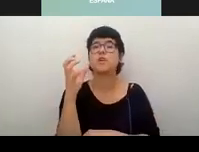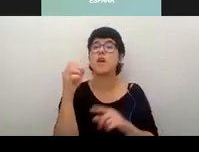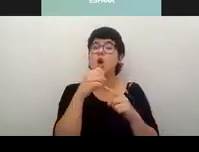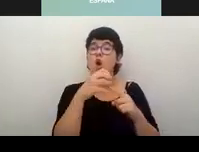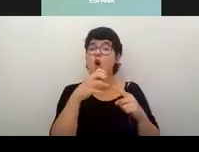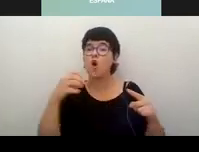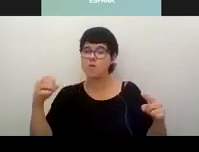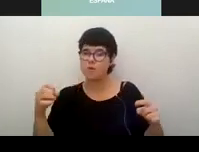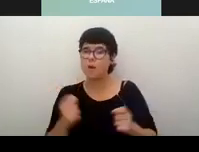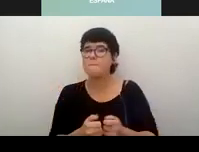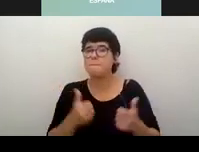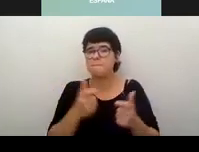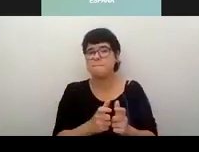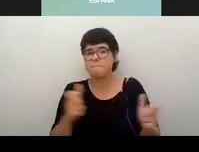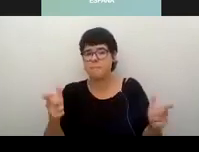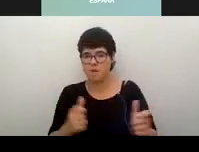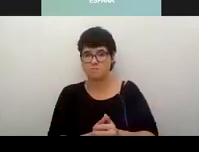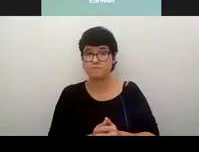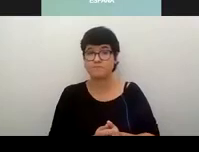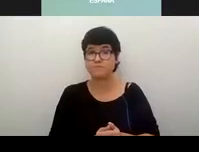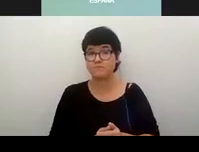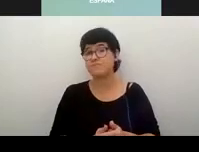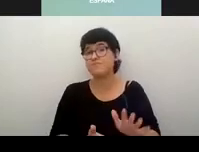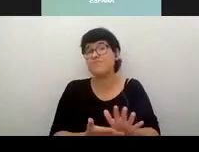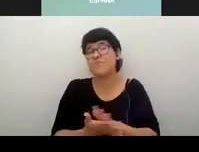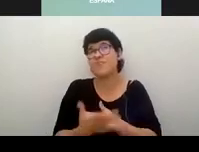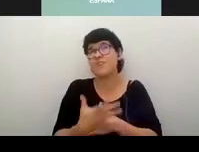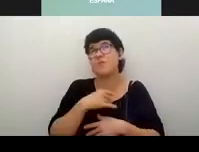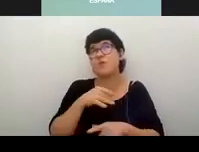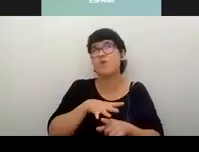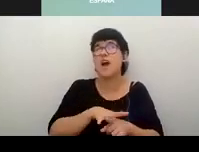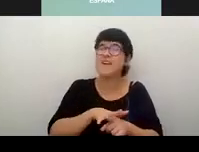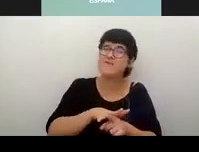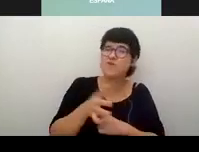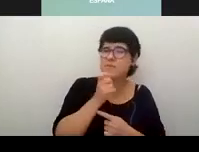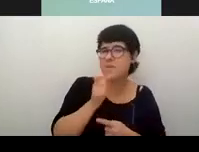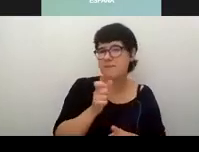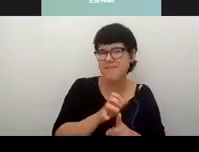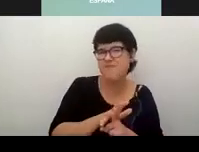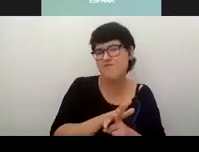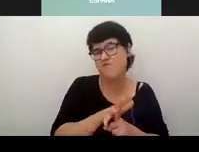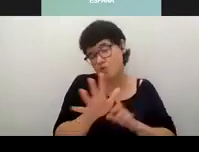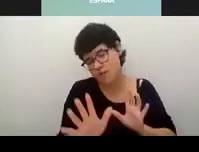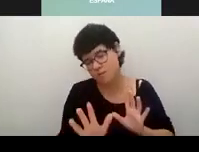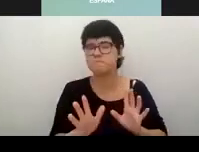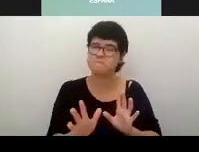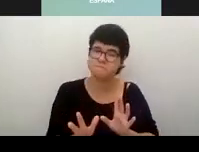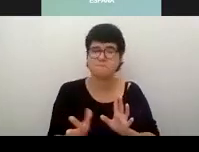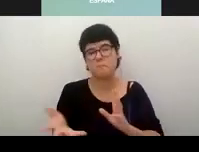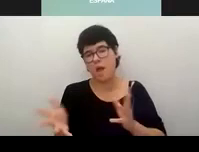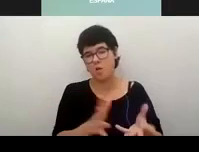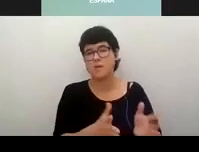podrían influir, sería la palabra más o menos, entre comillas, sobre las bacterias